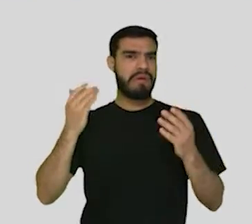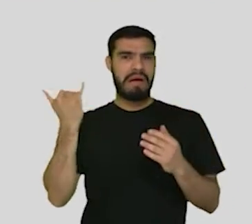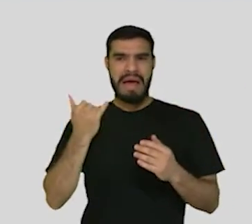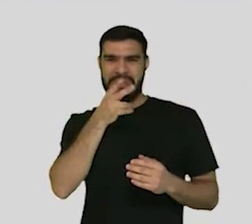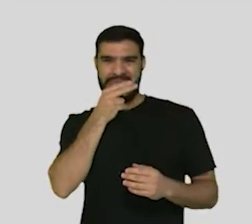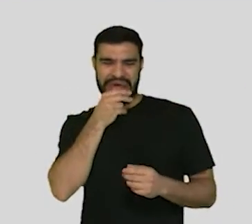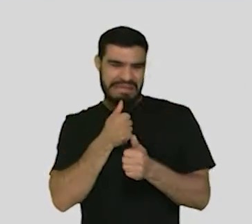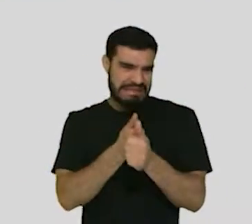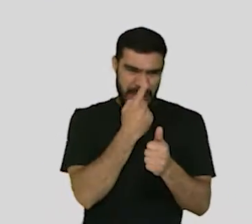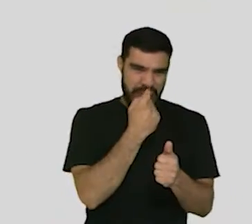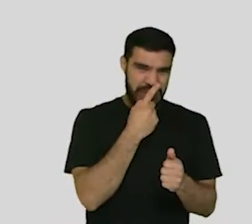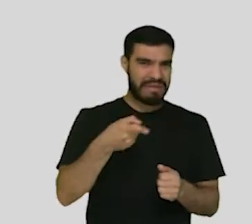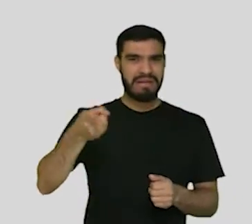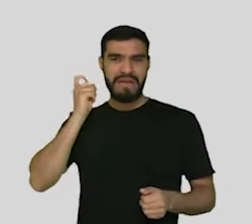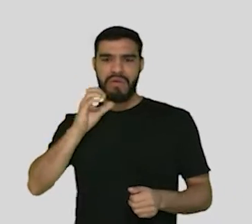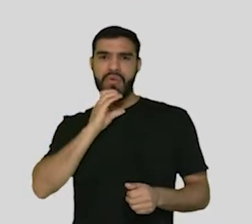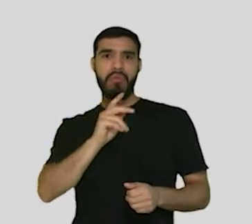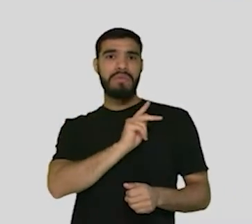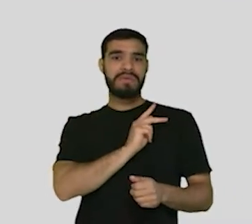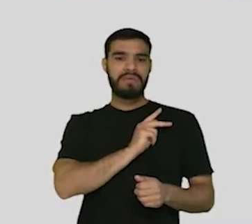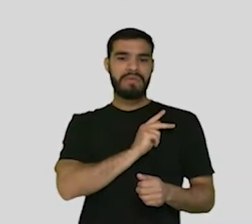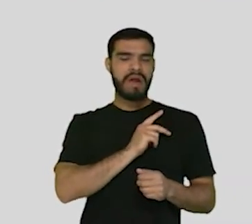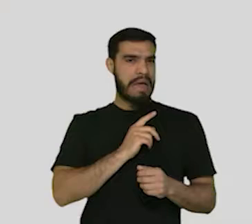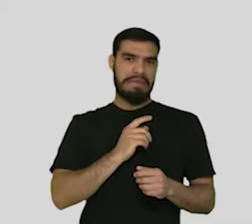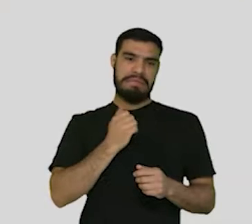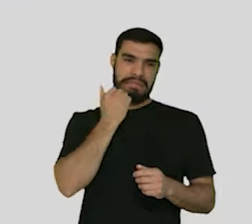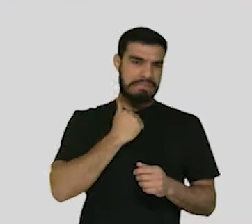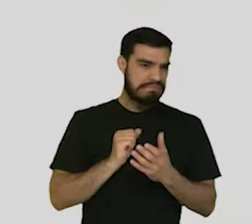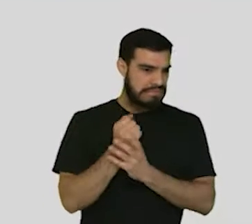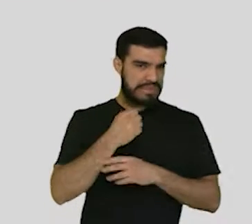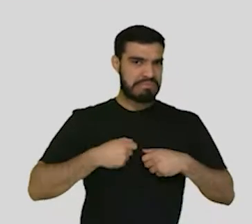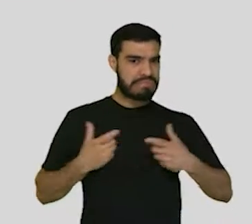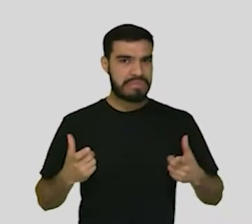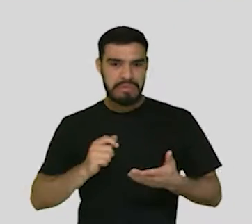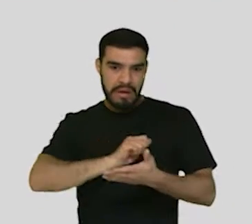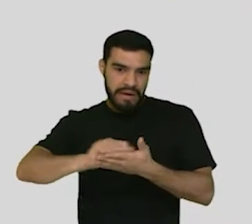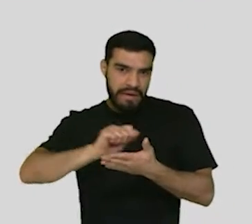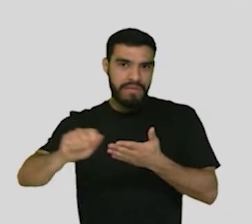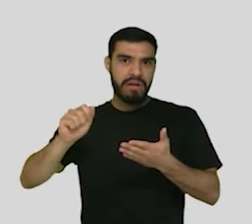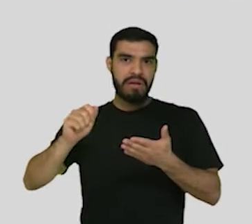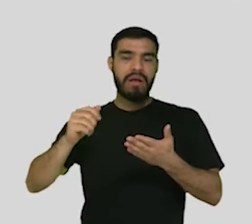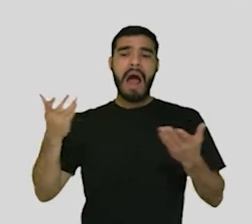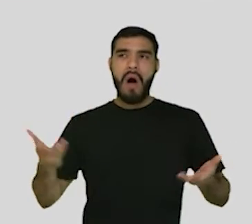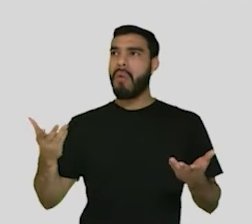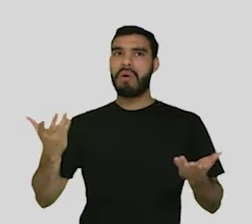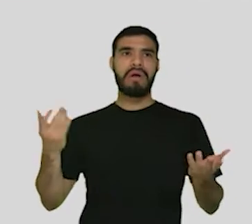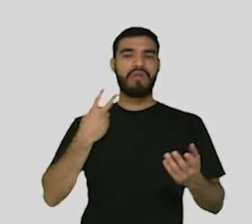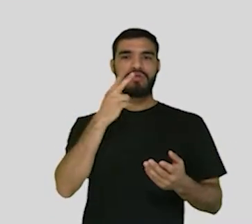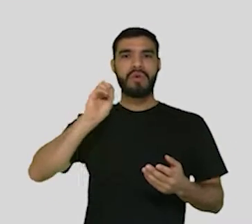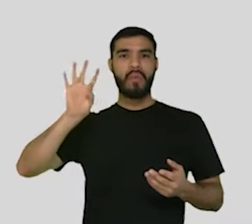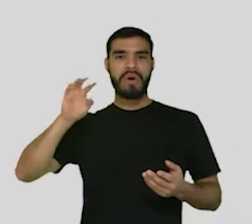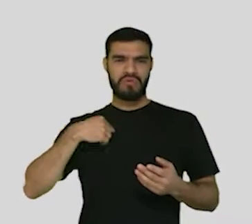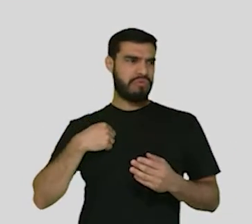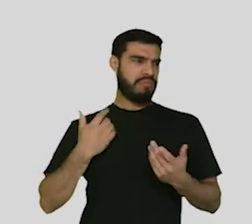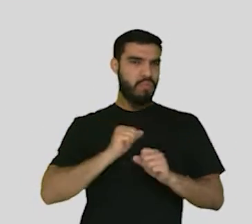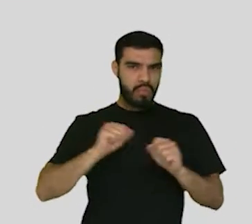pe árabe un miami árabe dictadura apuitepe va esa pa oyapo y cuaype tien cuantiañe y